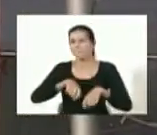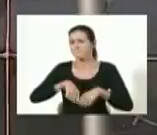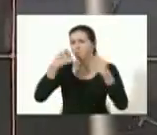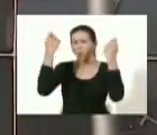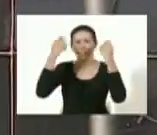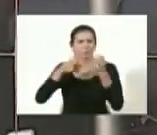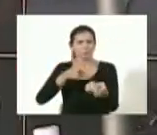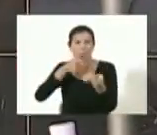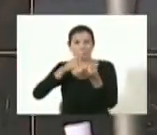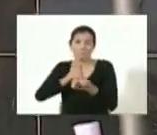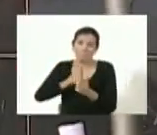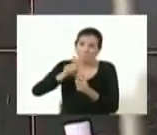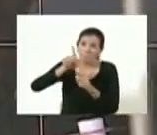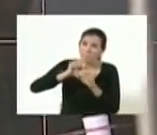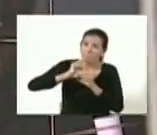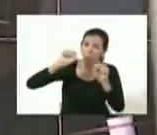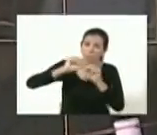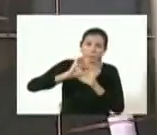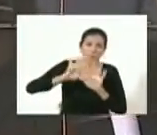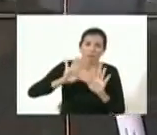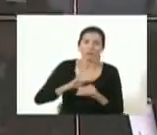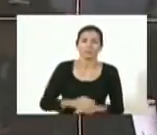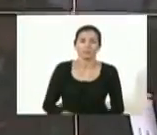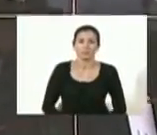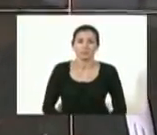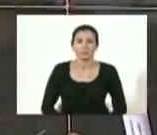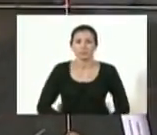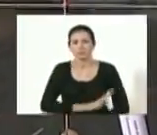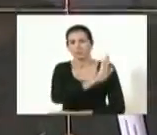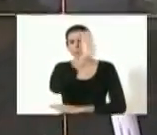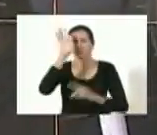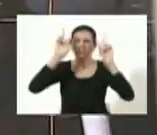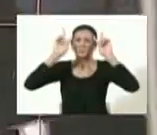garantizando la indesculabilidad de nuestro cielo soberano!